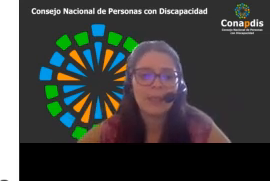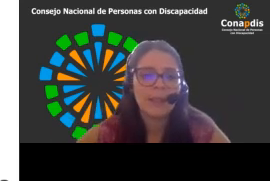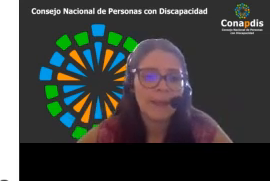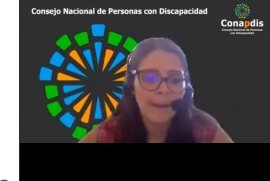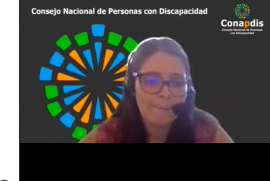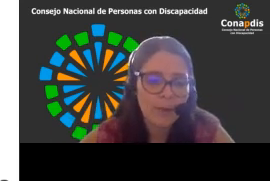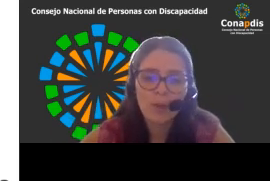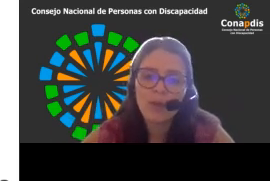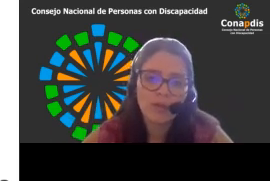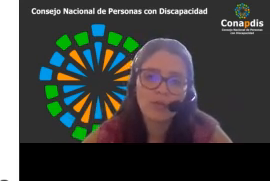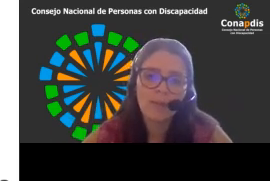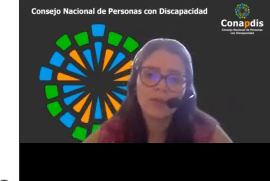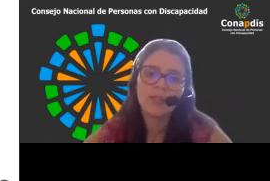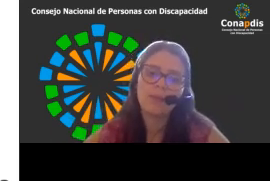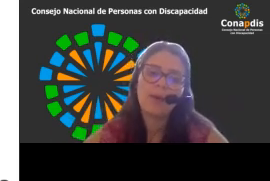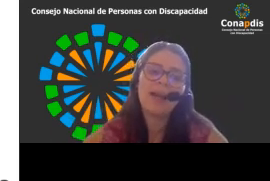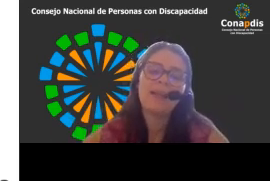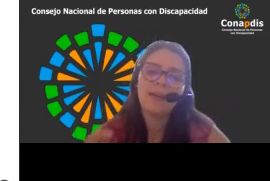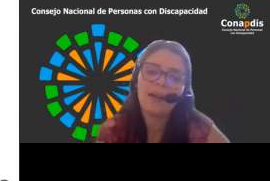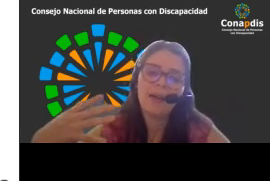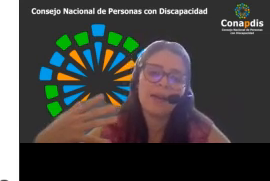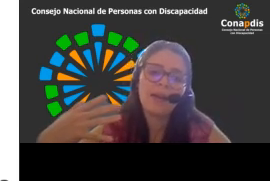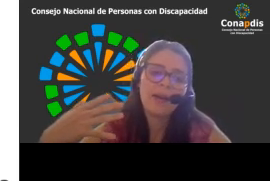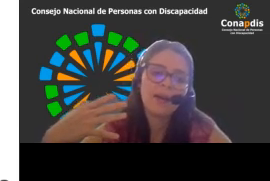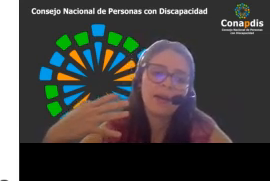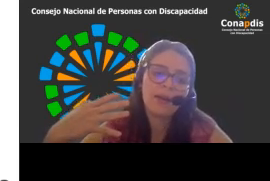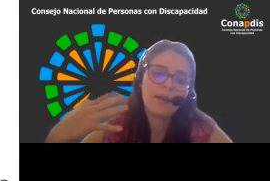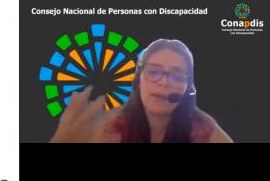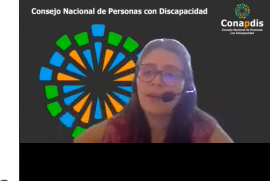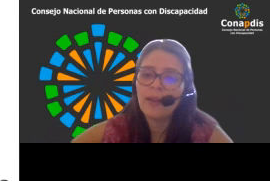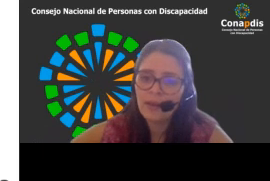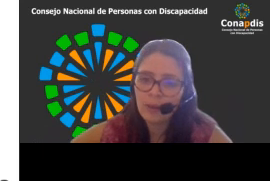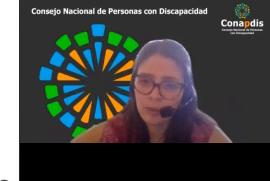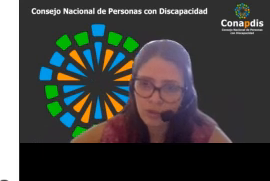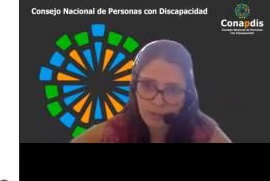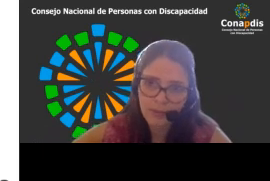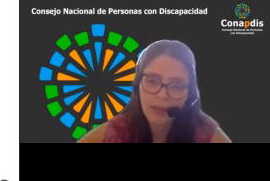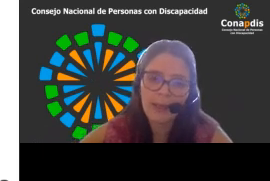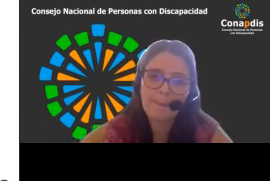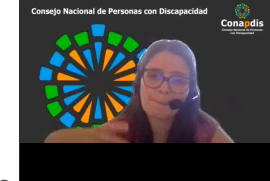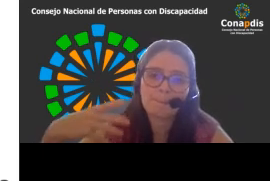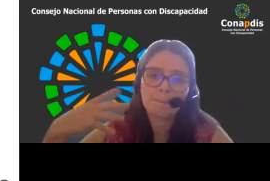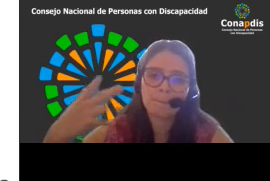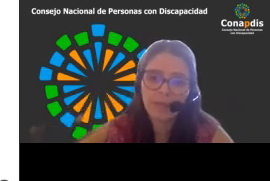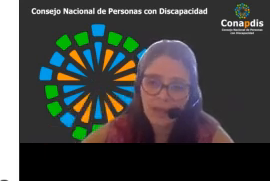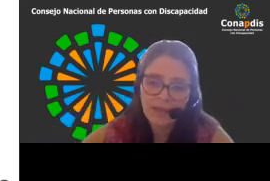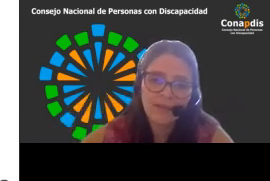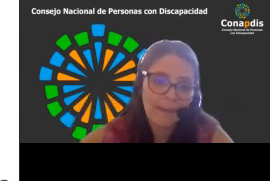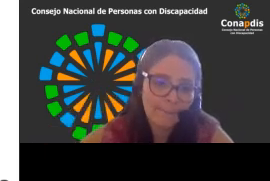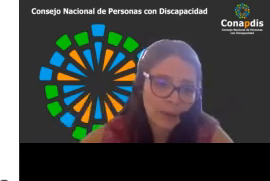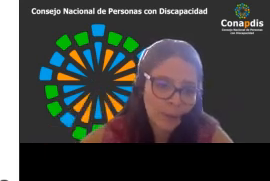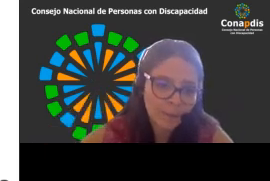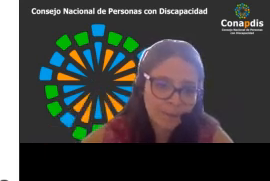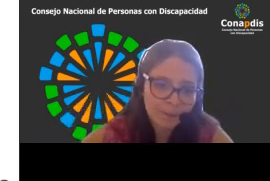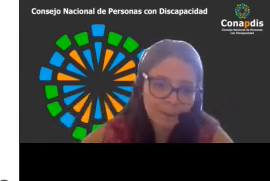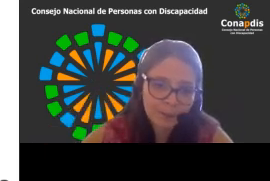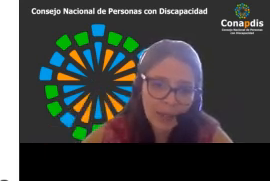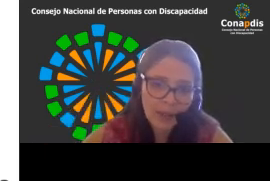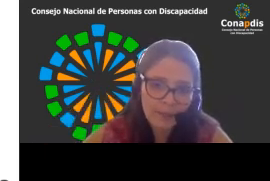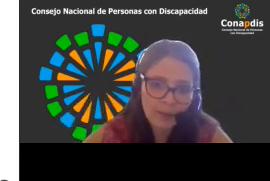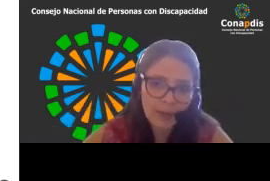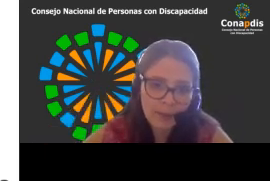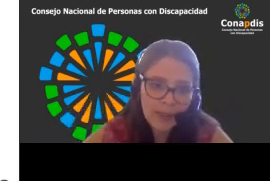sea Todo eso ayuda muchísimo a la a la verdadera inclusión en en este ámbito